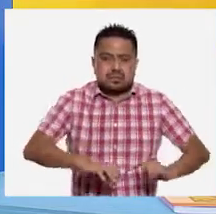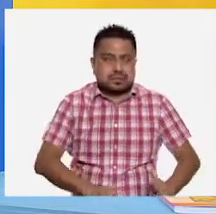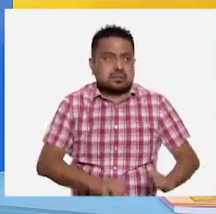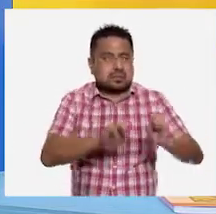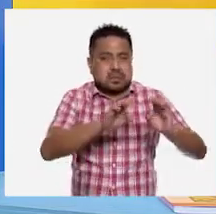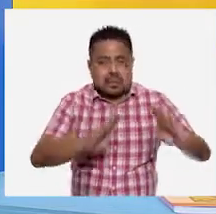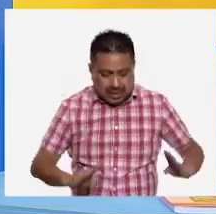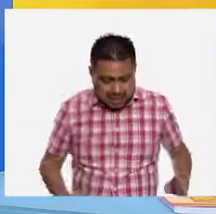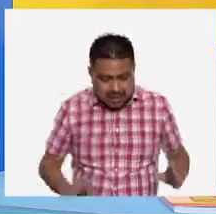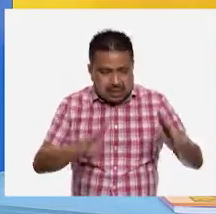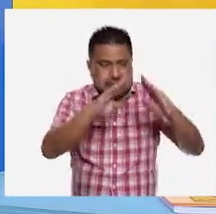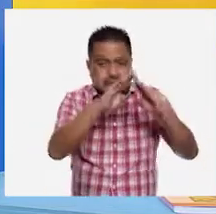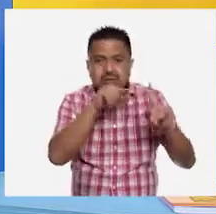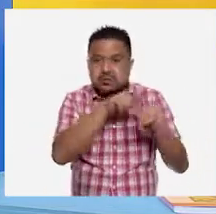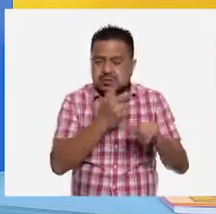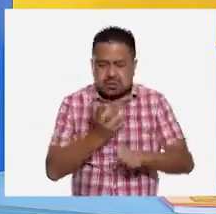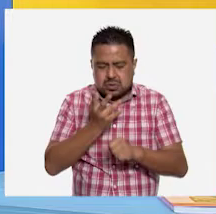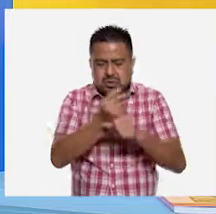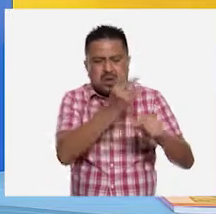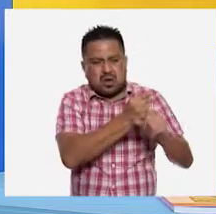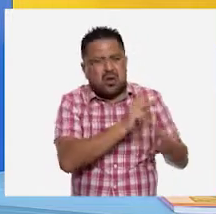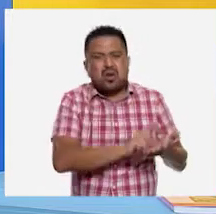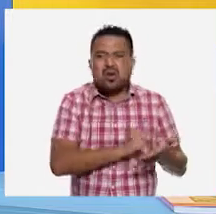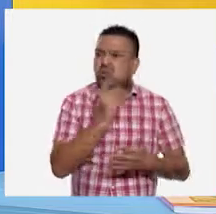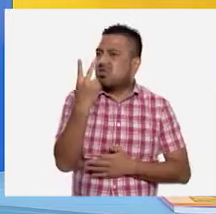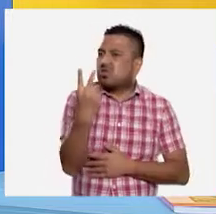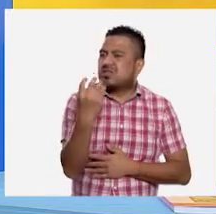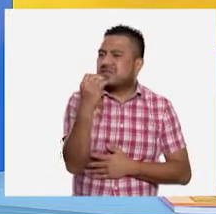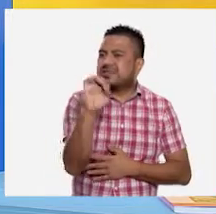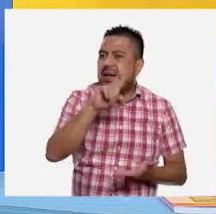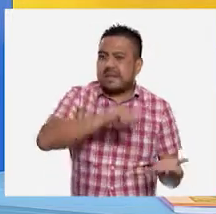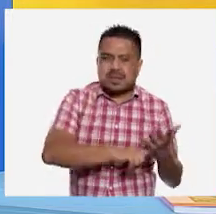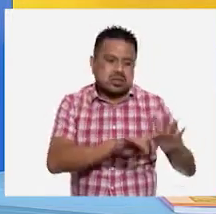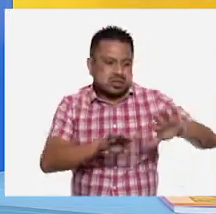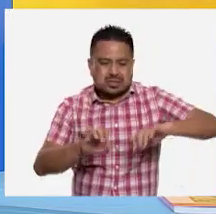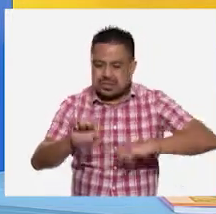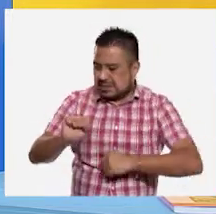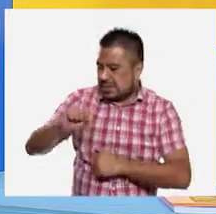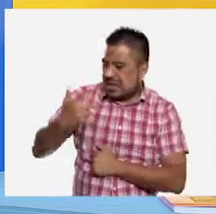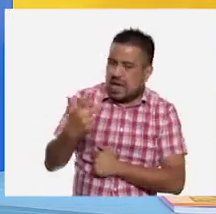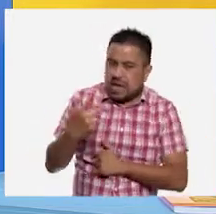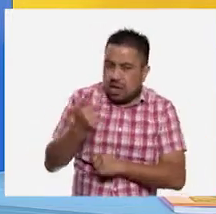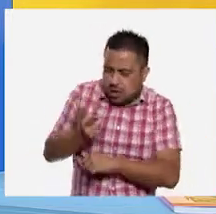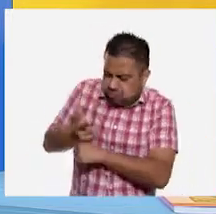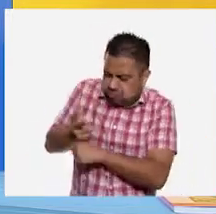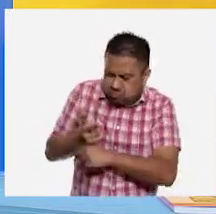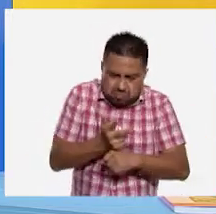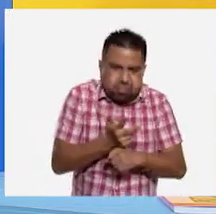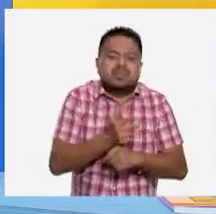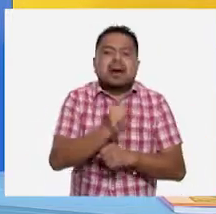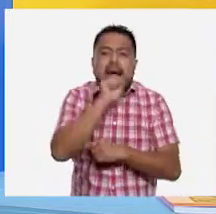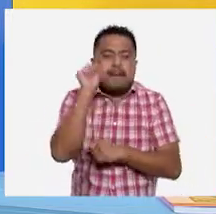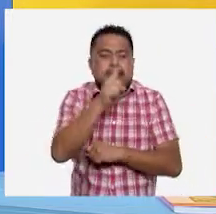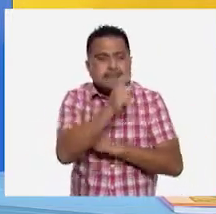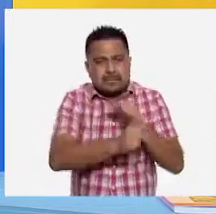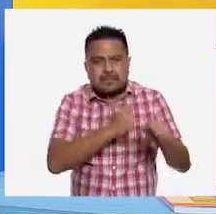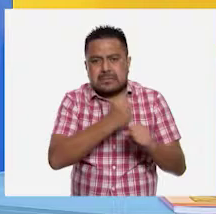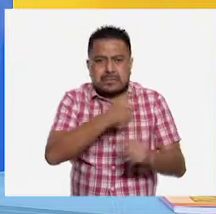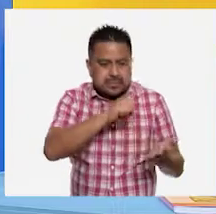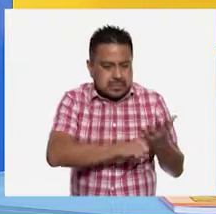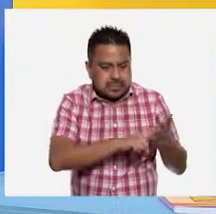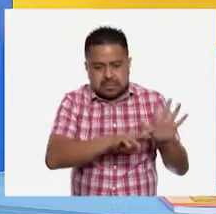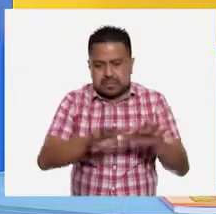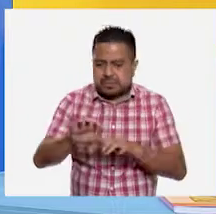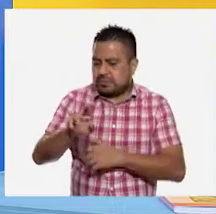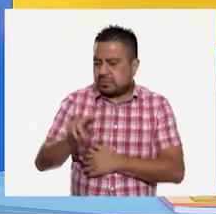de Tlatelolco, se recreó el suceso del 2 de octubre de 1968. También en ese año de